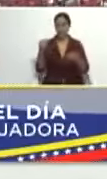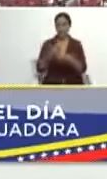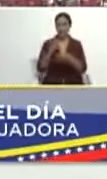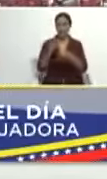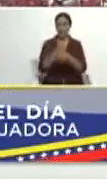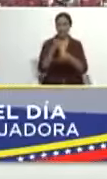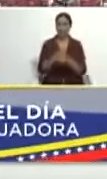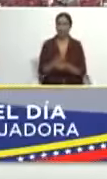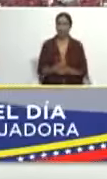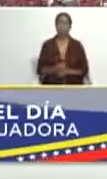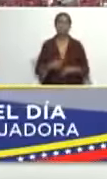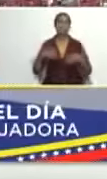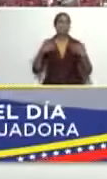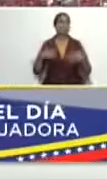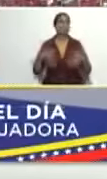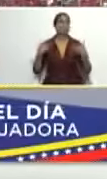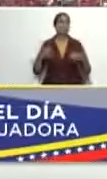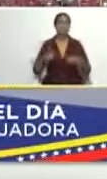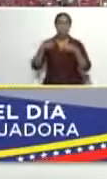Inmensa movilización.